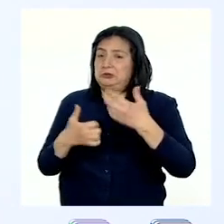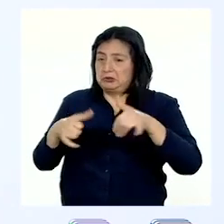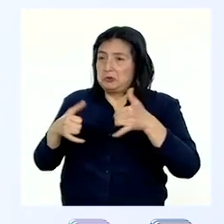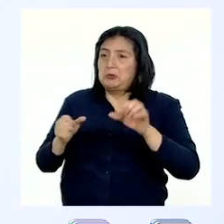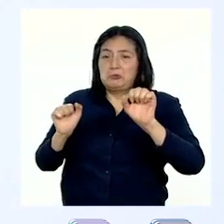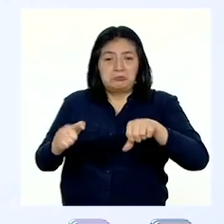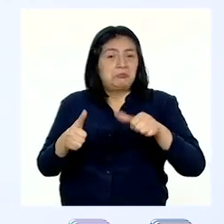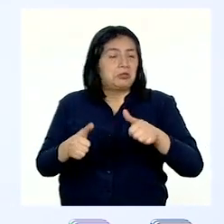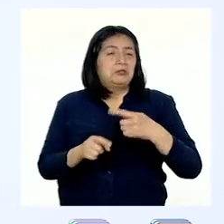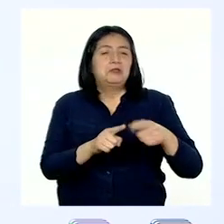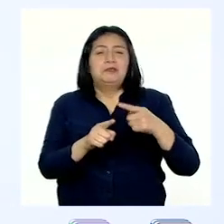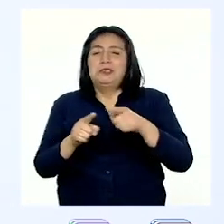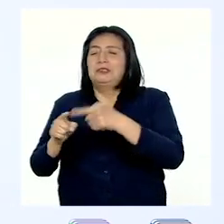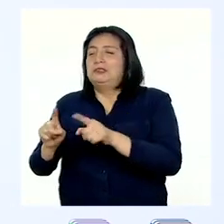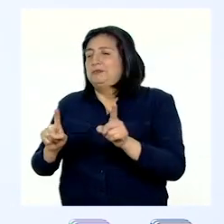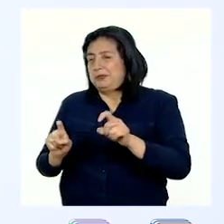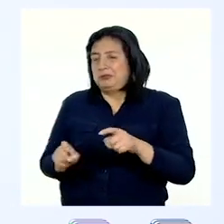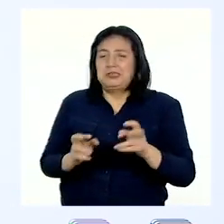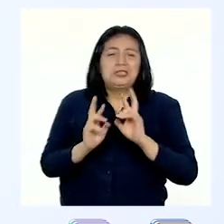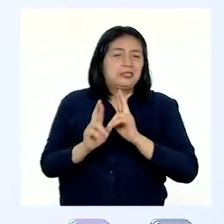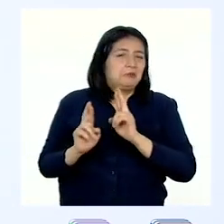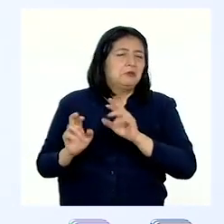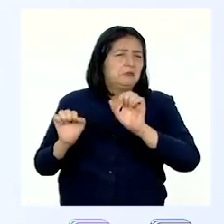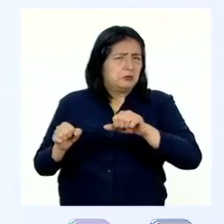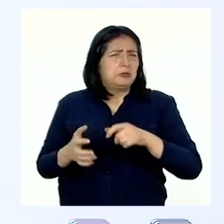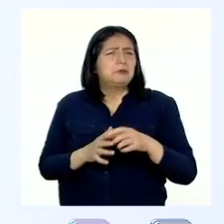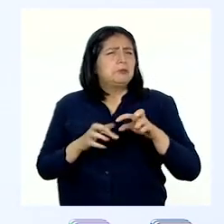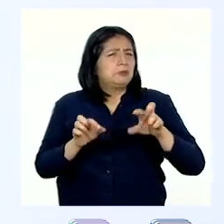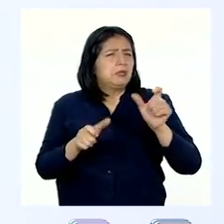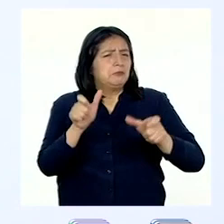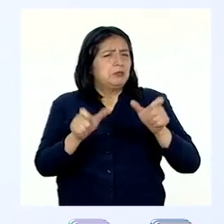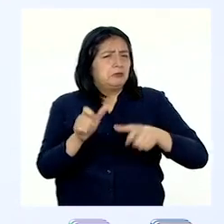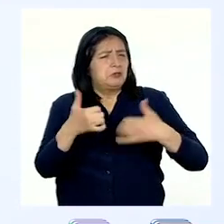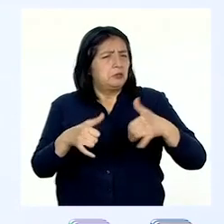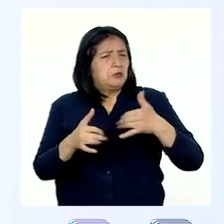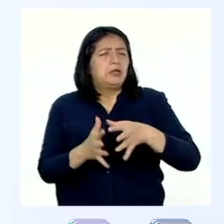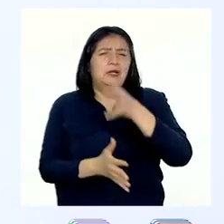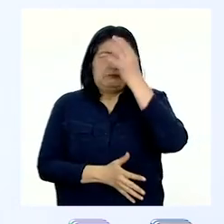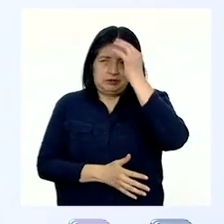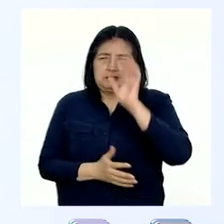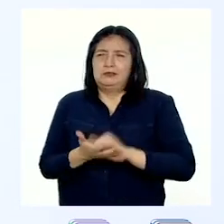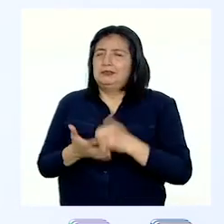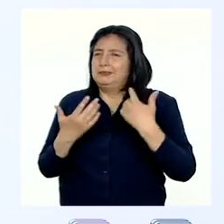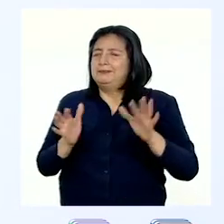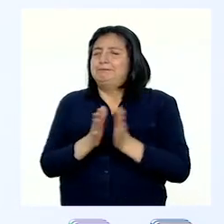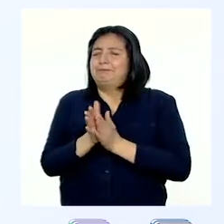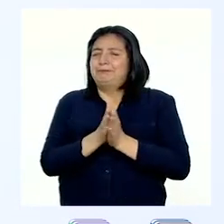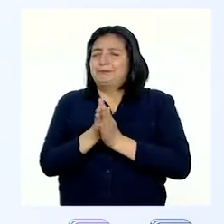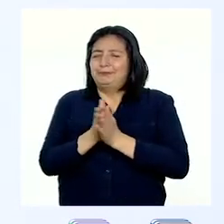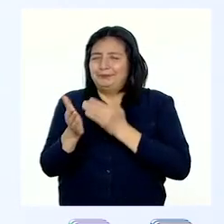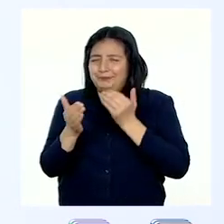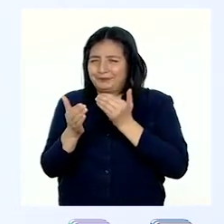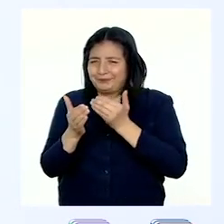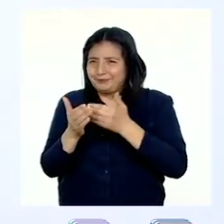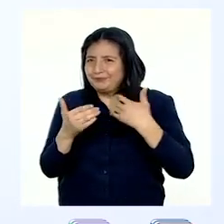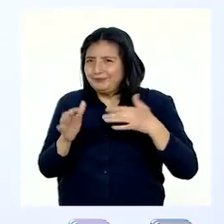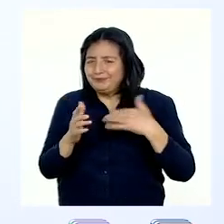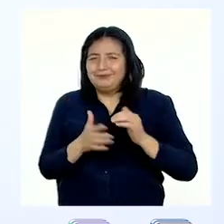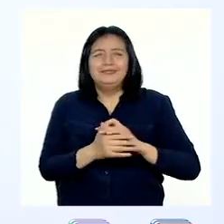juego tenga una gran variedad de preguntas y respuestas que permitan a los jugadores aprender. Ya estamos muy cerca de tener nuestro